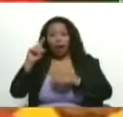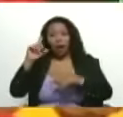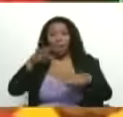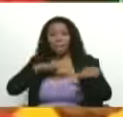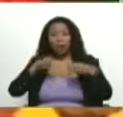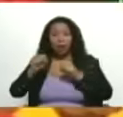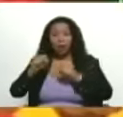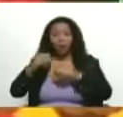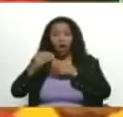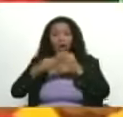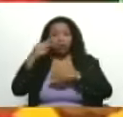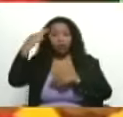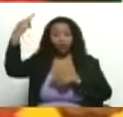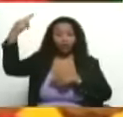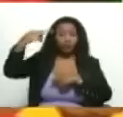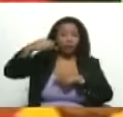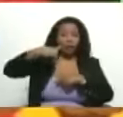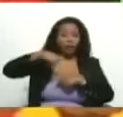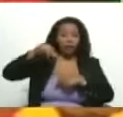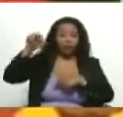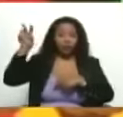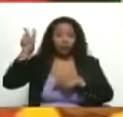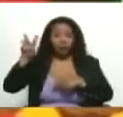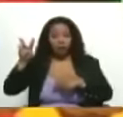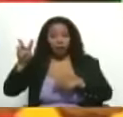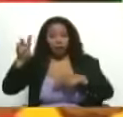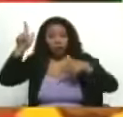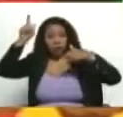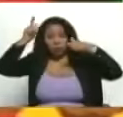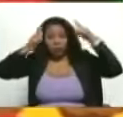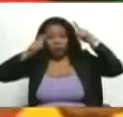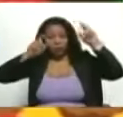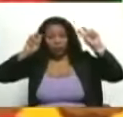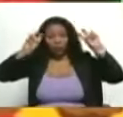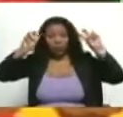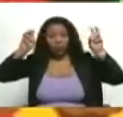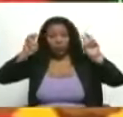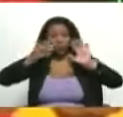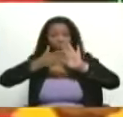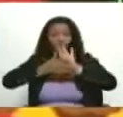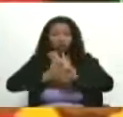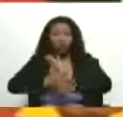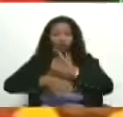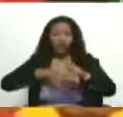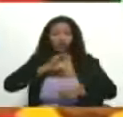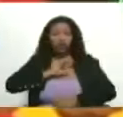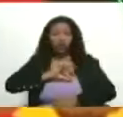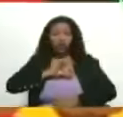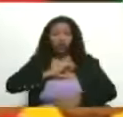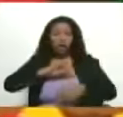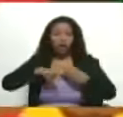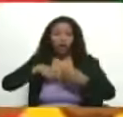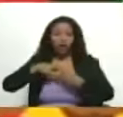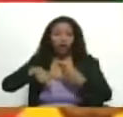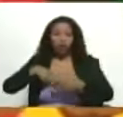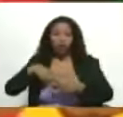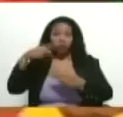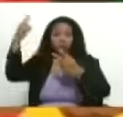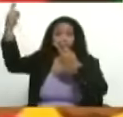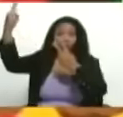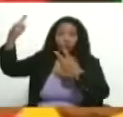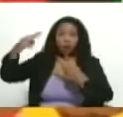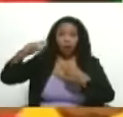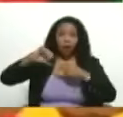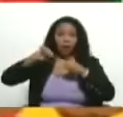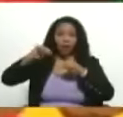Cuando el comandante Chávez declara el carácter socialista de la revolución bolivariana, no solo apuntó, sino que